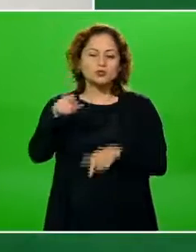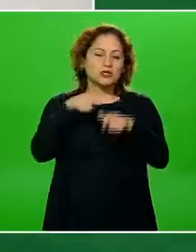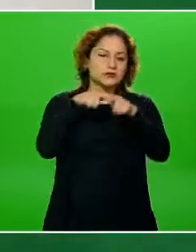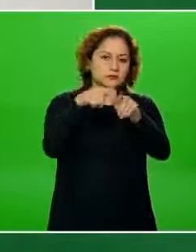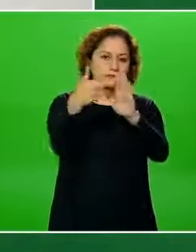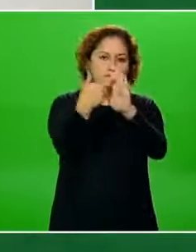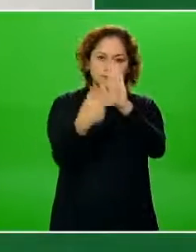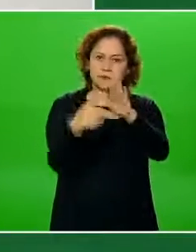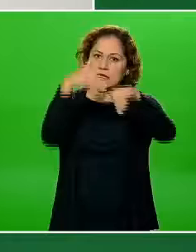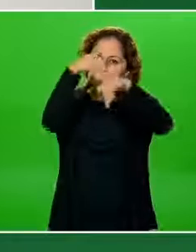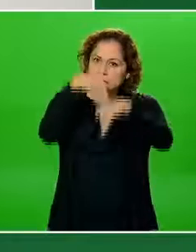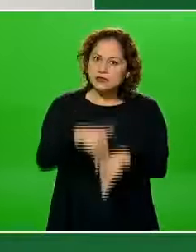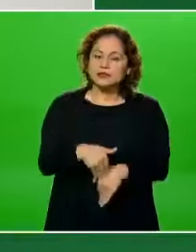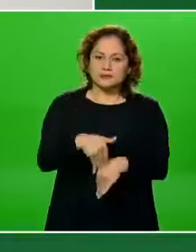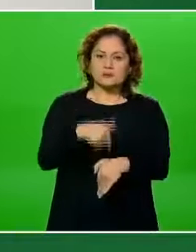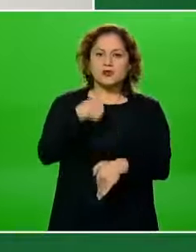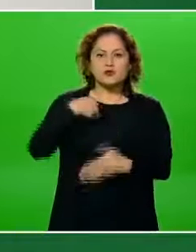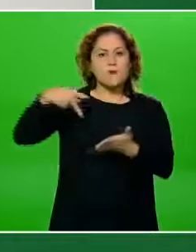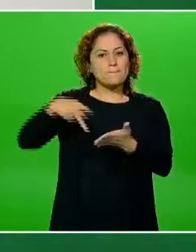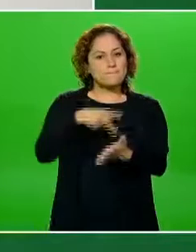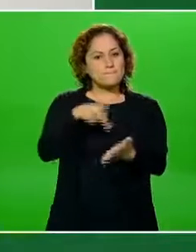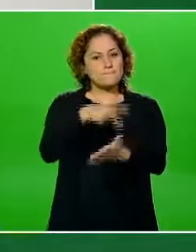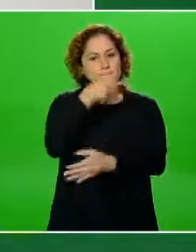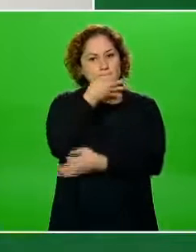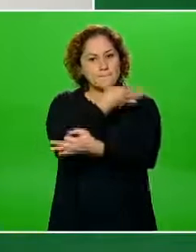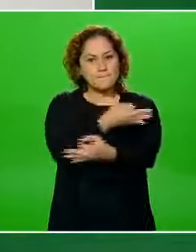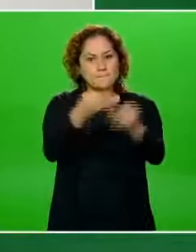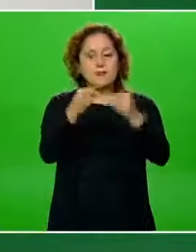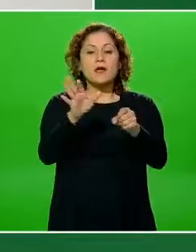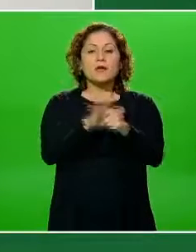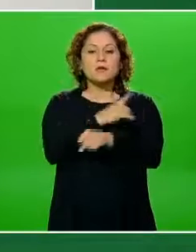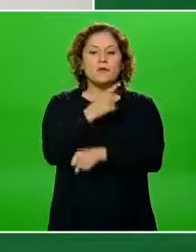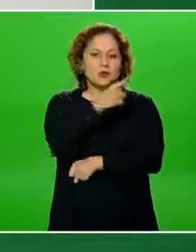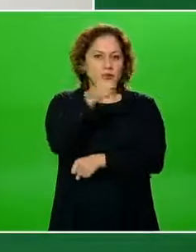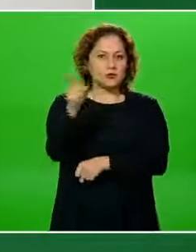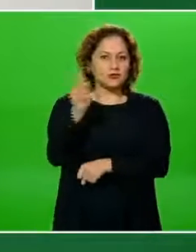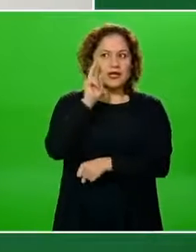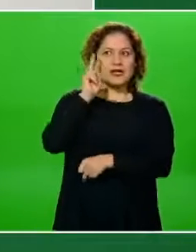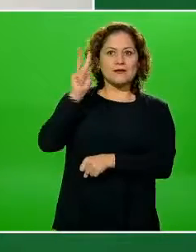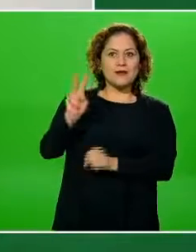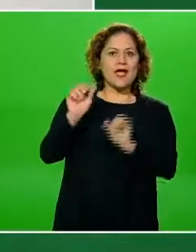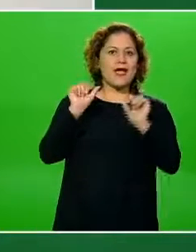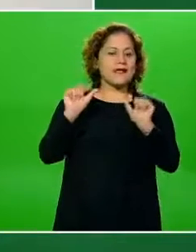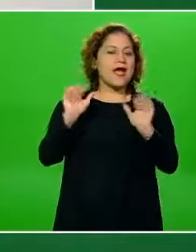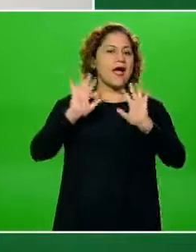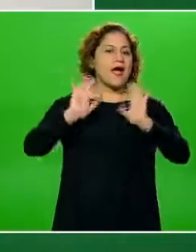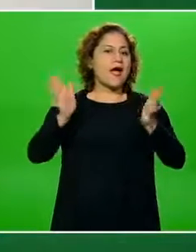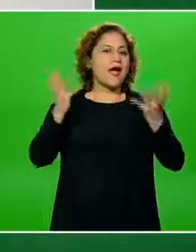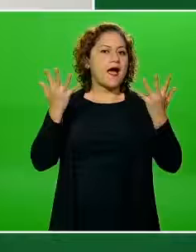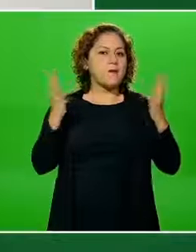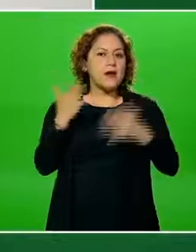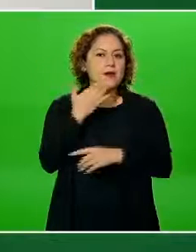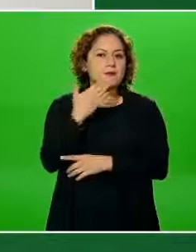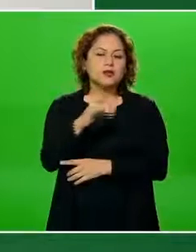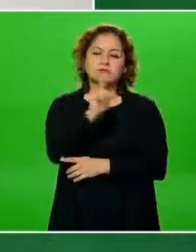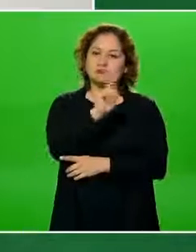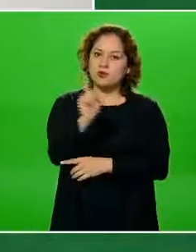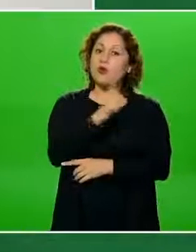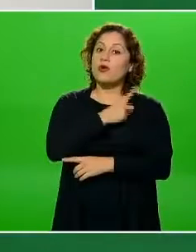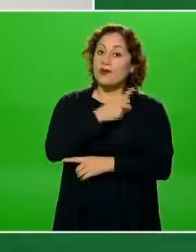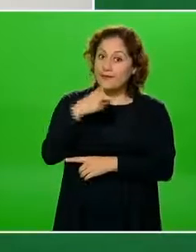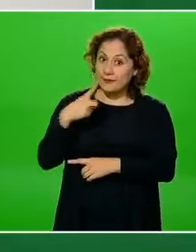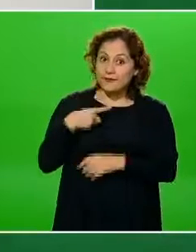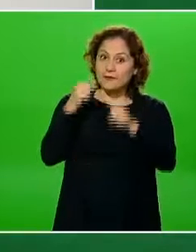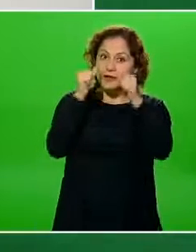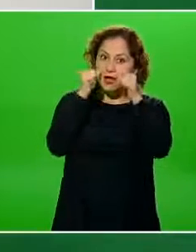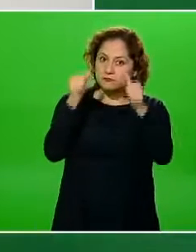varias veces porque aunque estamos ante un panorama favorable, pues no debemos de olvidar nuestras medidas. Si